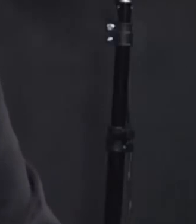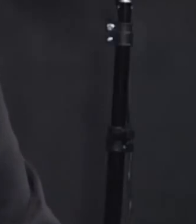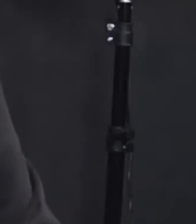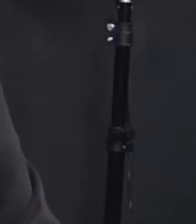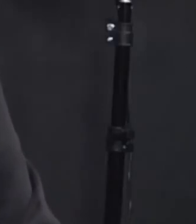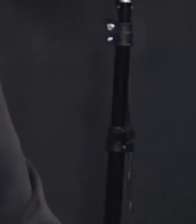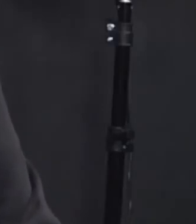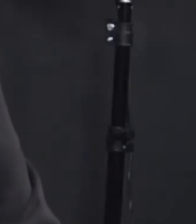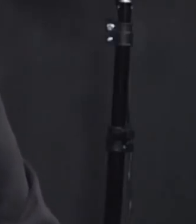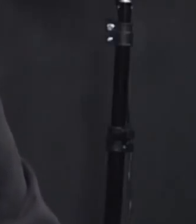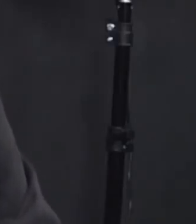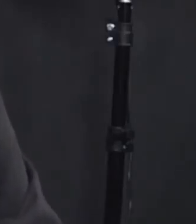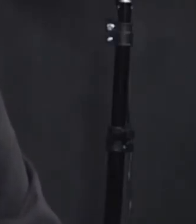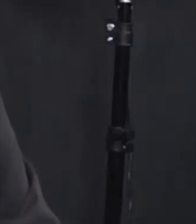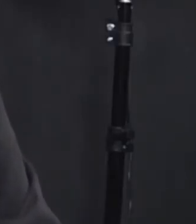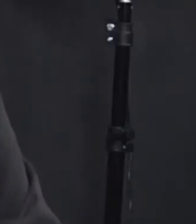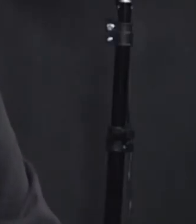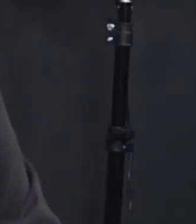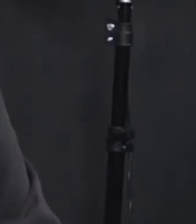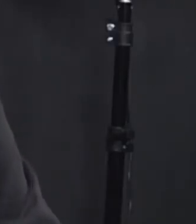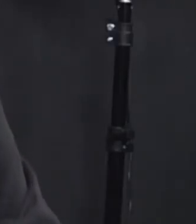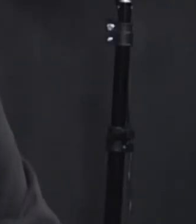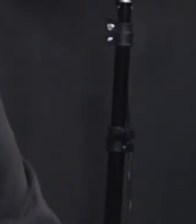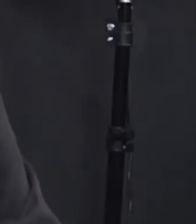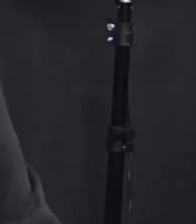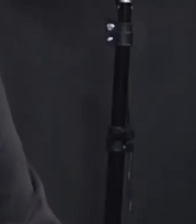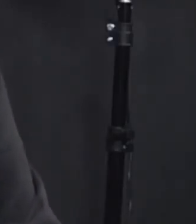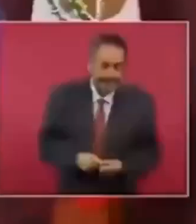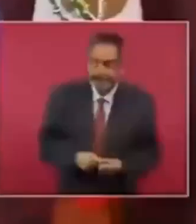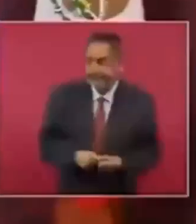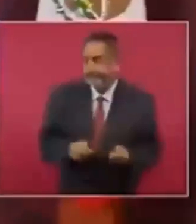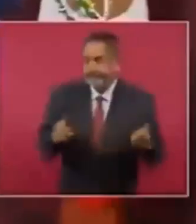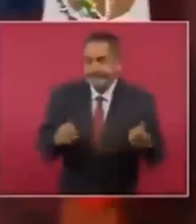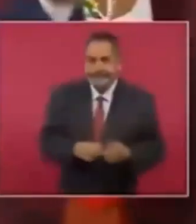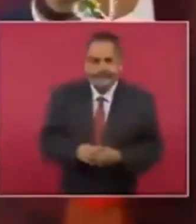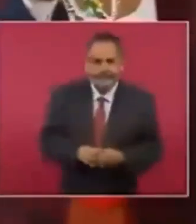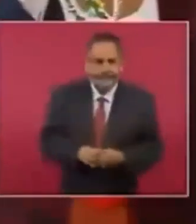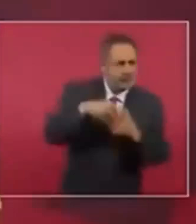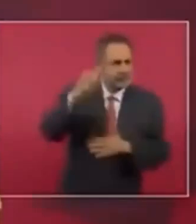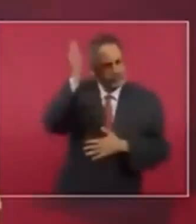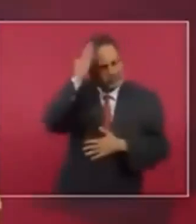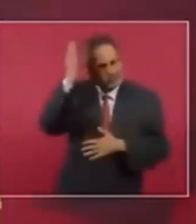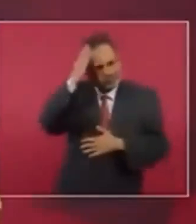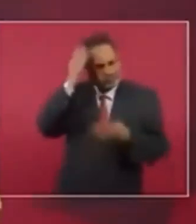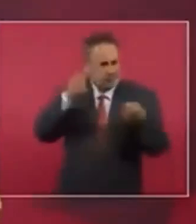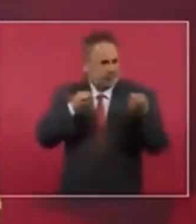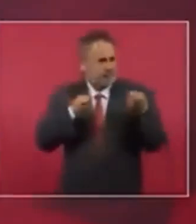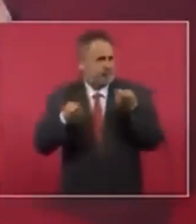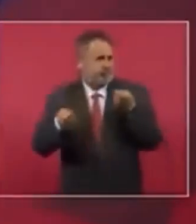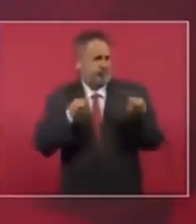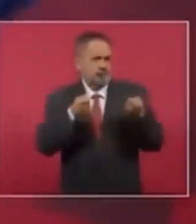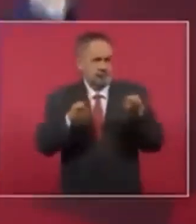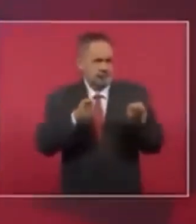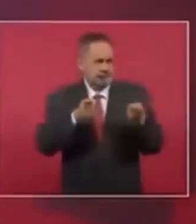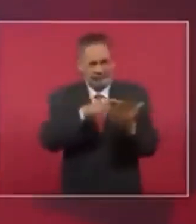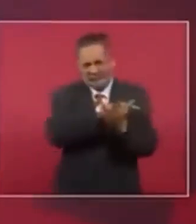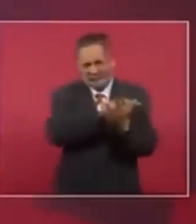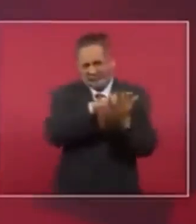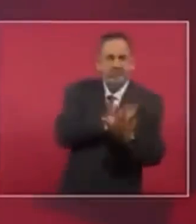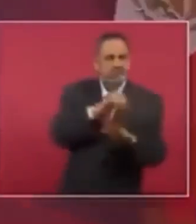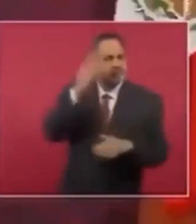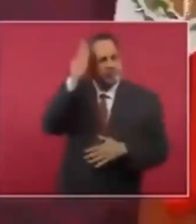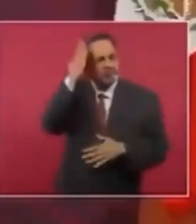al margen del marco legal mexicano. El líder moral de todo ese